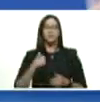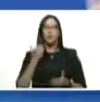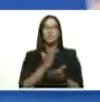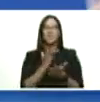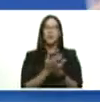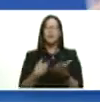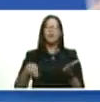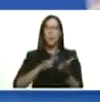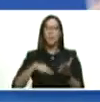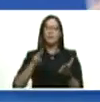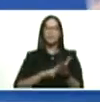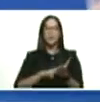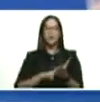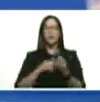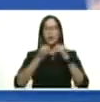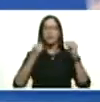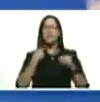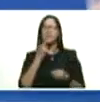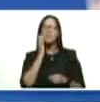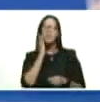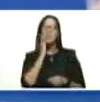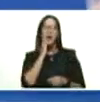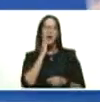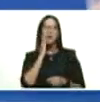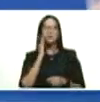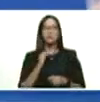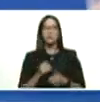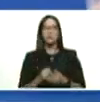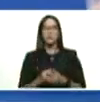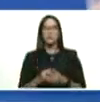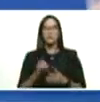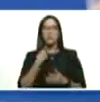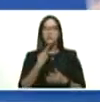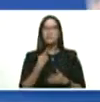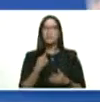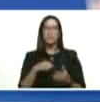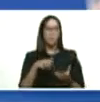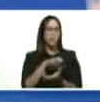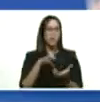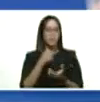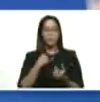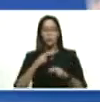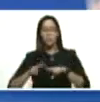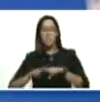repetí una frase que decía mi mamá cuando estábamos en dificultades y yo era niño,